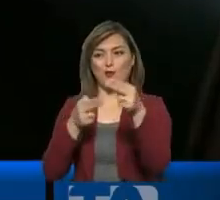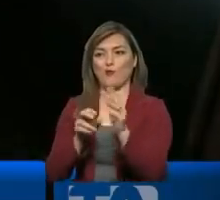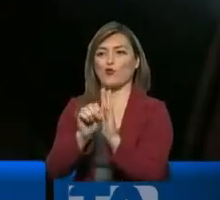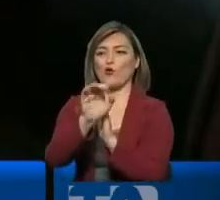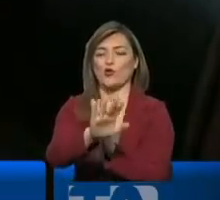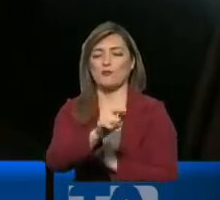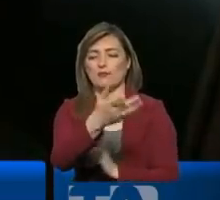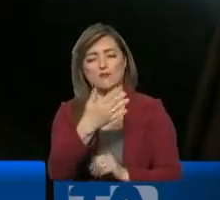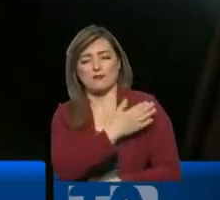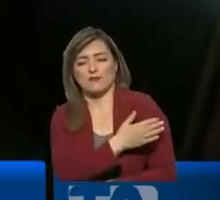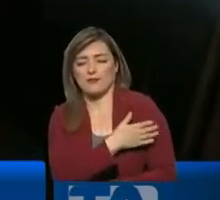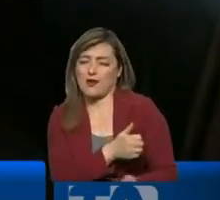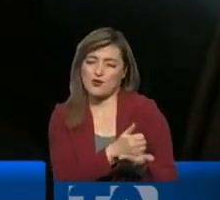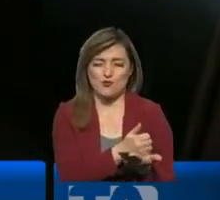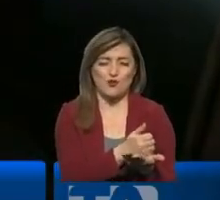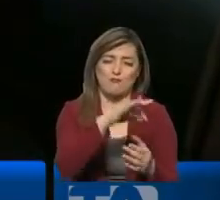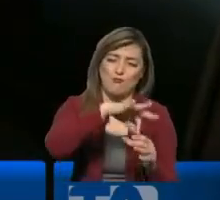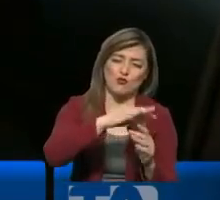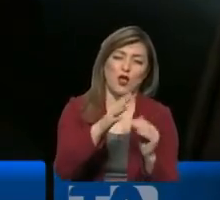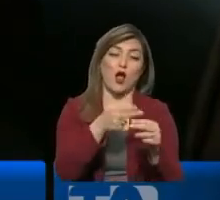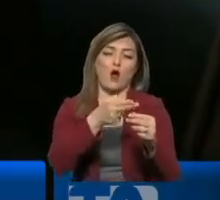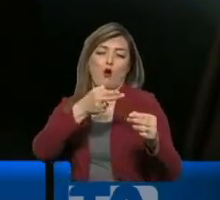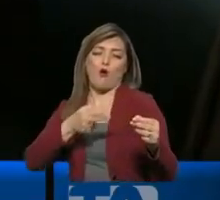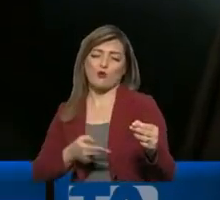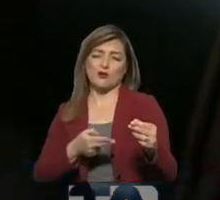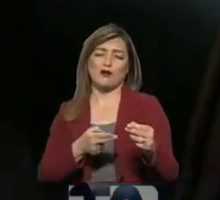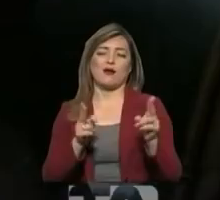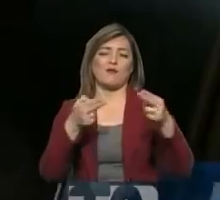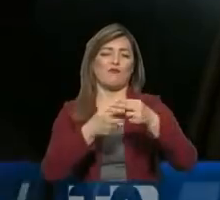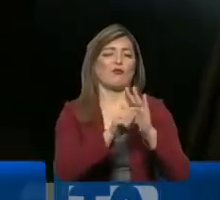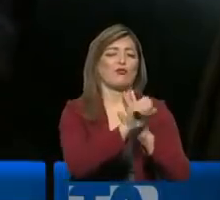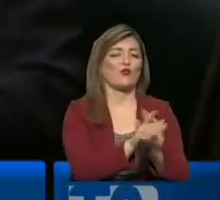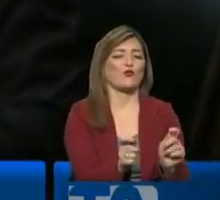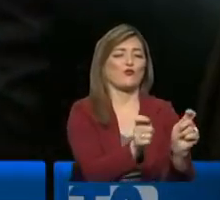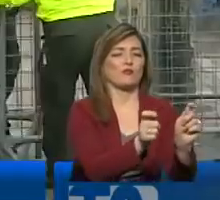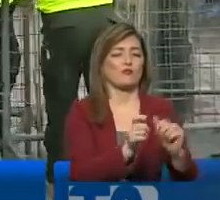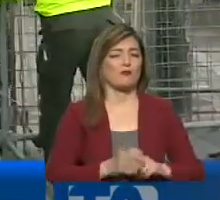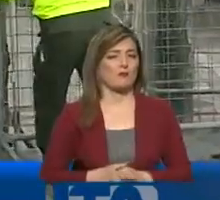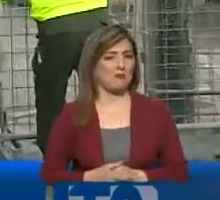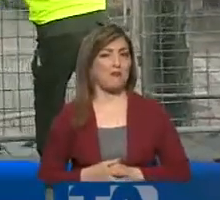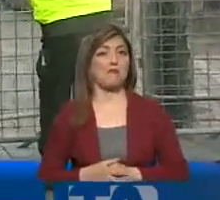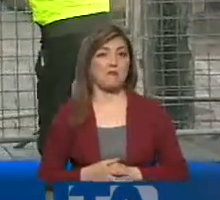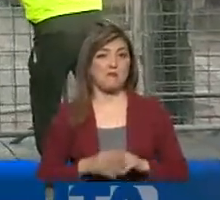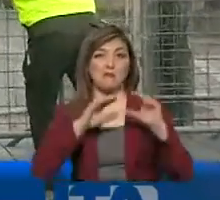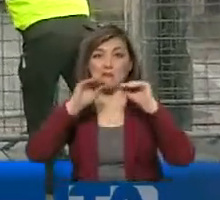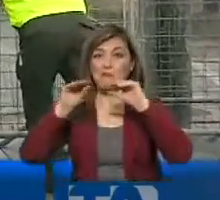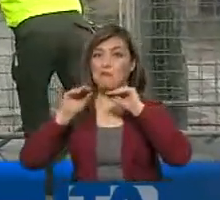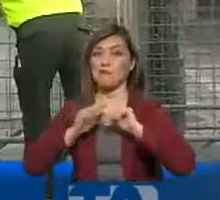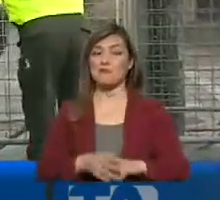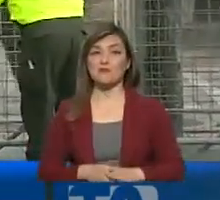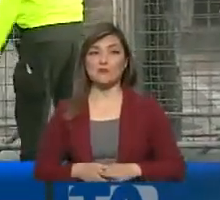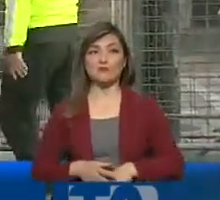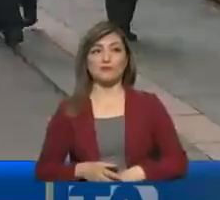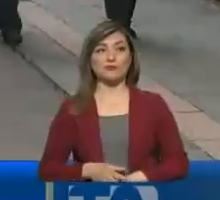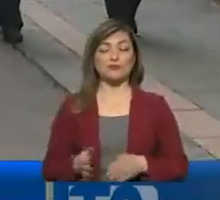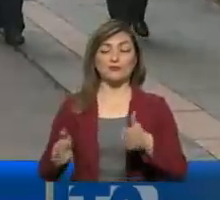por la decisión que ha venido a adoptar el día de hoy el señor aquí en el seno del Consejo Metropolitano. Durante la